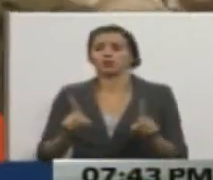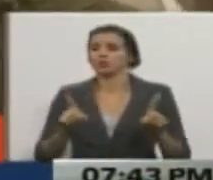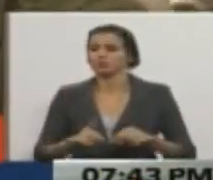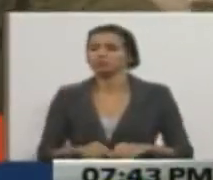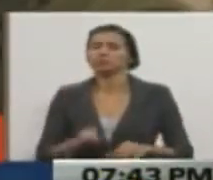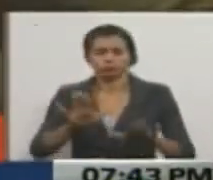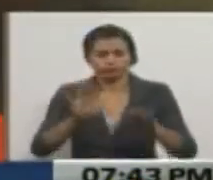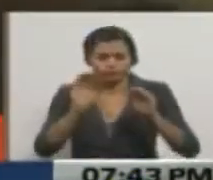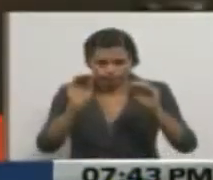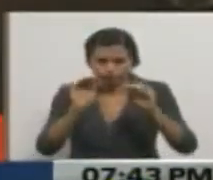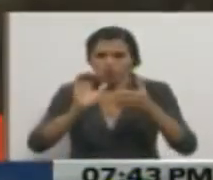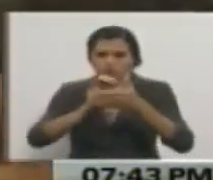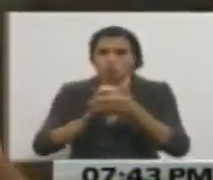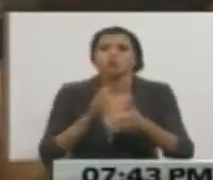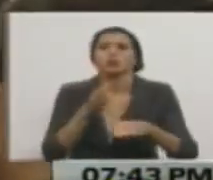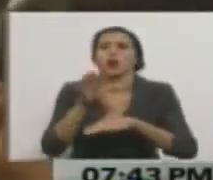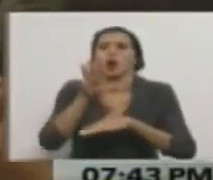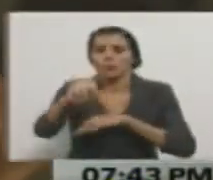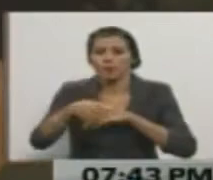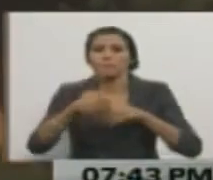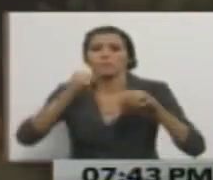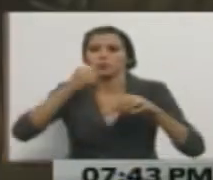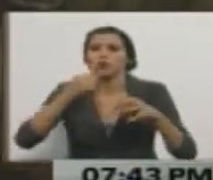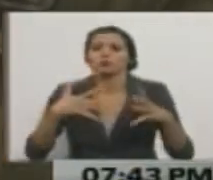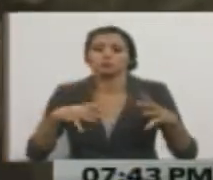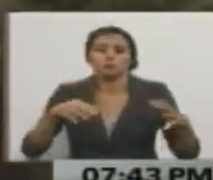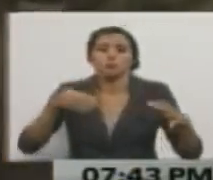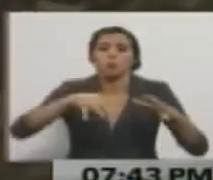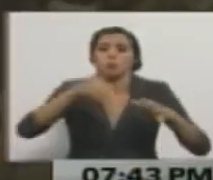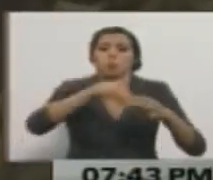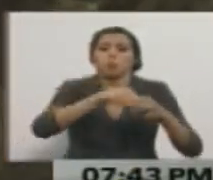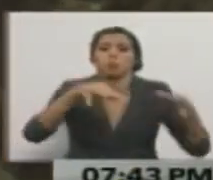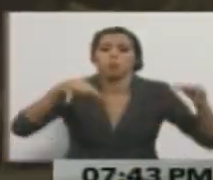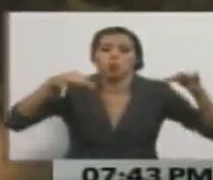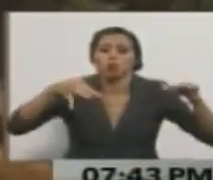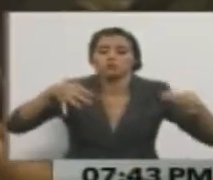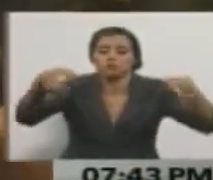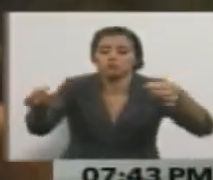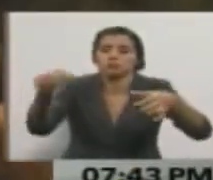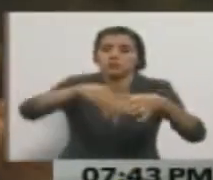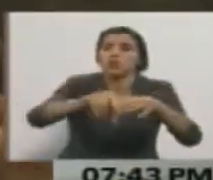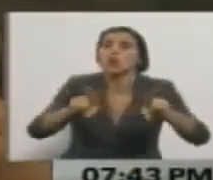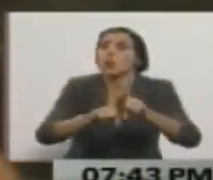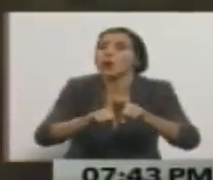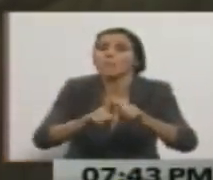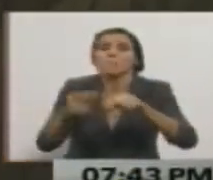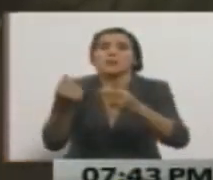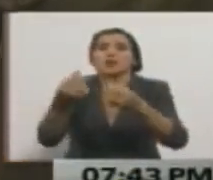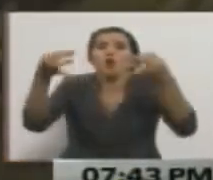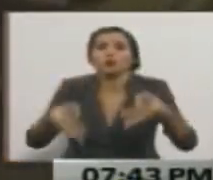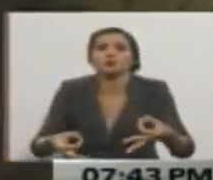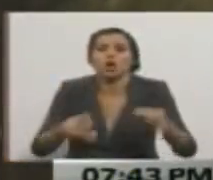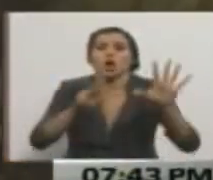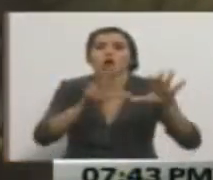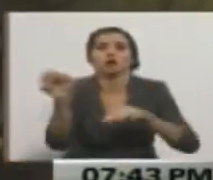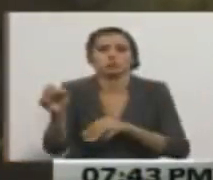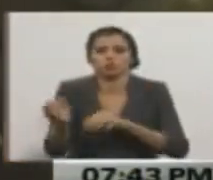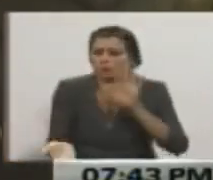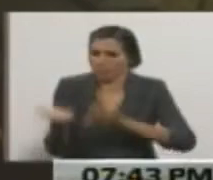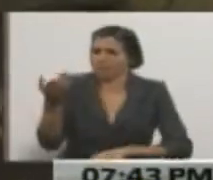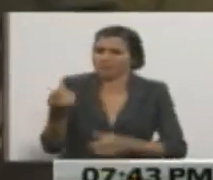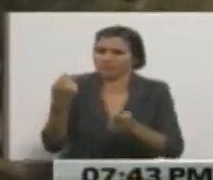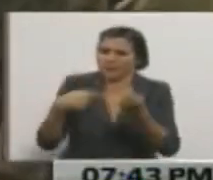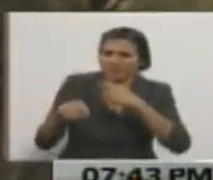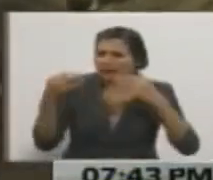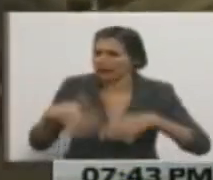siguiente. Yo voy a venir a comprar pollo así y traigo mi bolsa, pero tú no lo vendes a 890 como está regulado. No lo vendrás, pero es por lo bonito que no